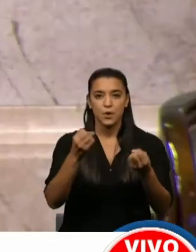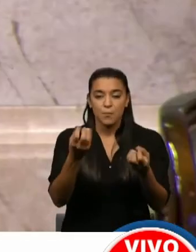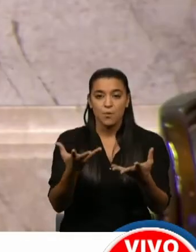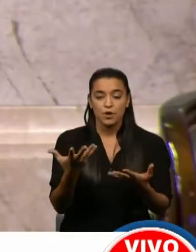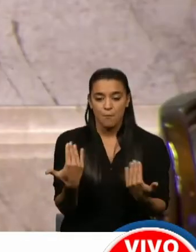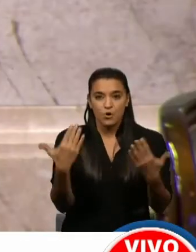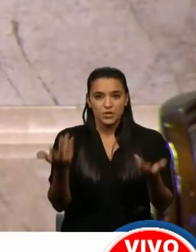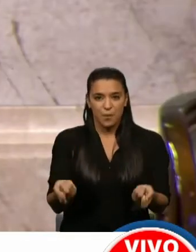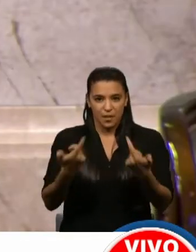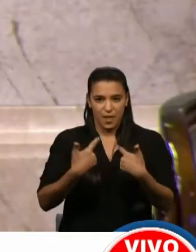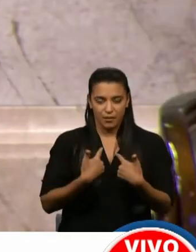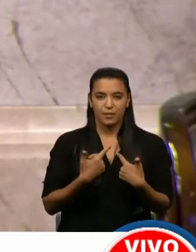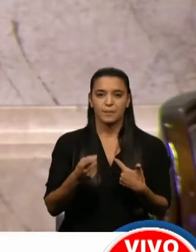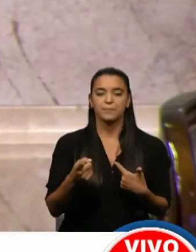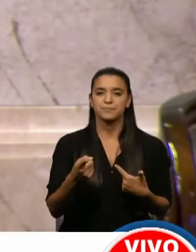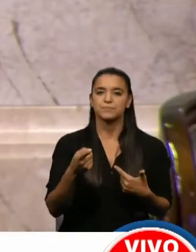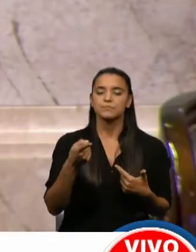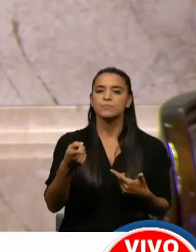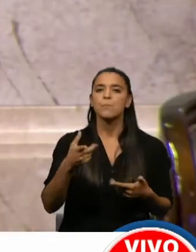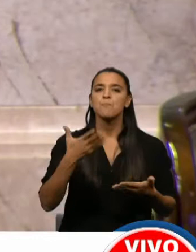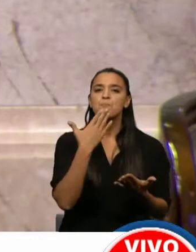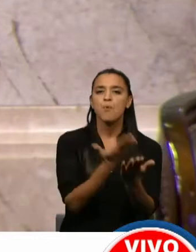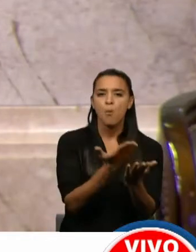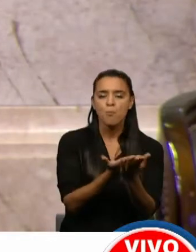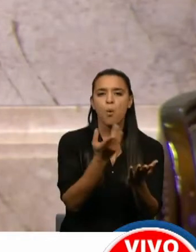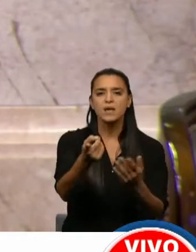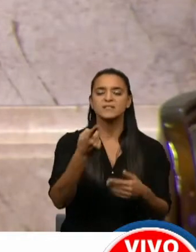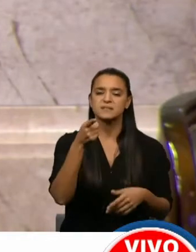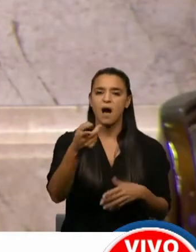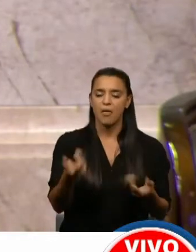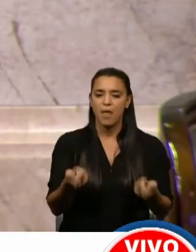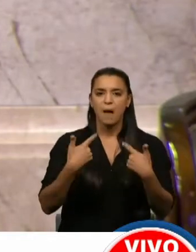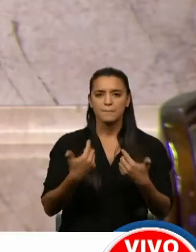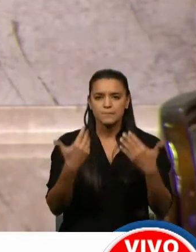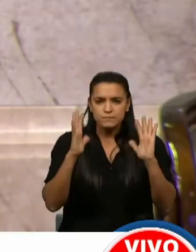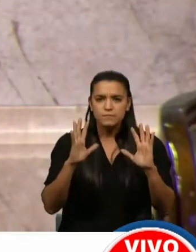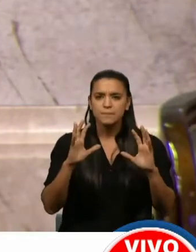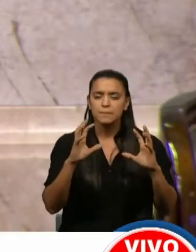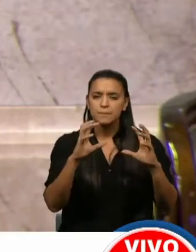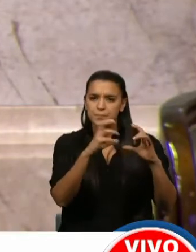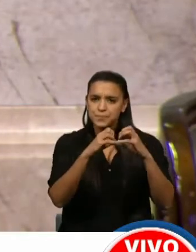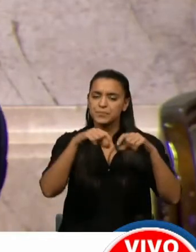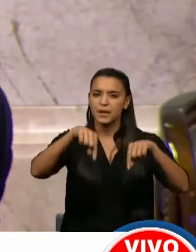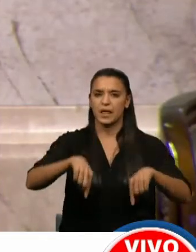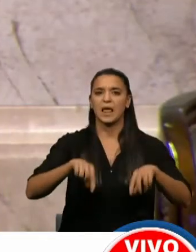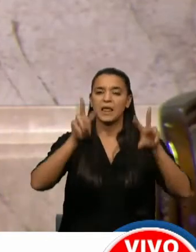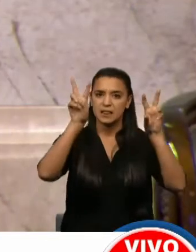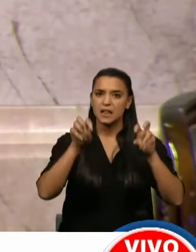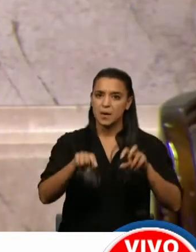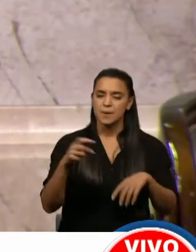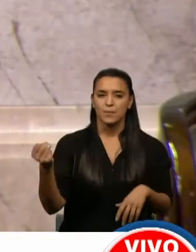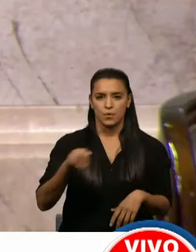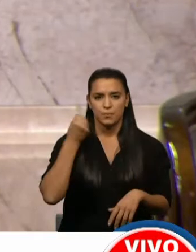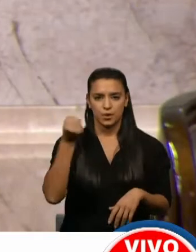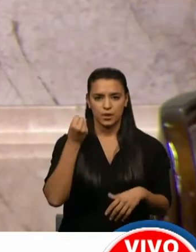la posibilidad, su iniciativa política parlamentaria nos da la posibilidad de tratar este tema que es tan